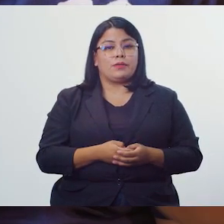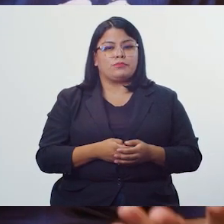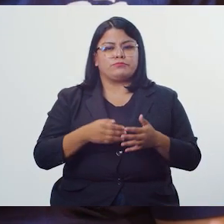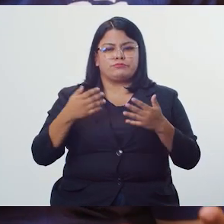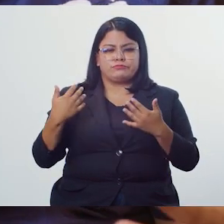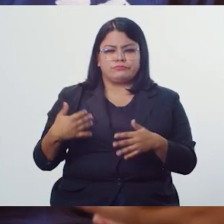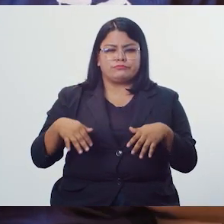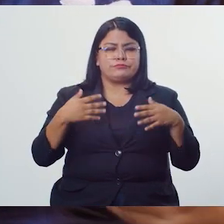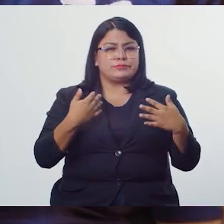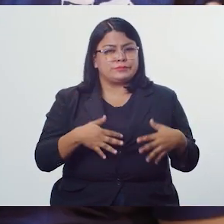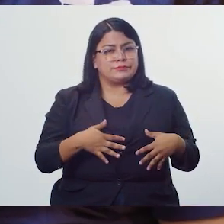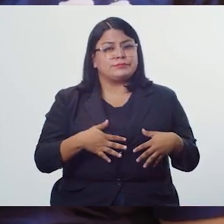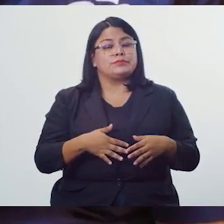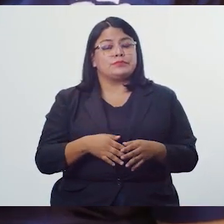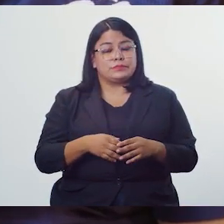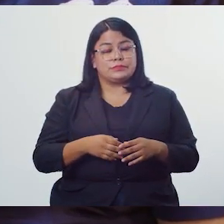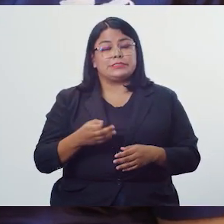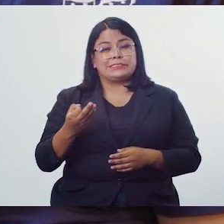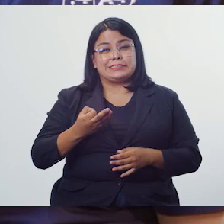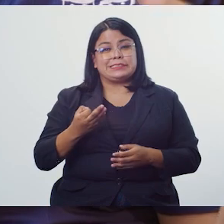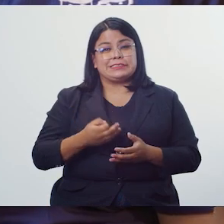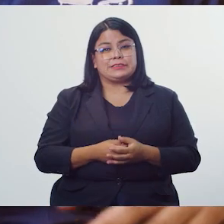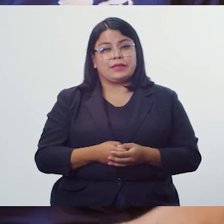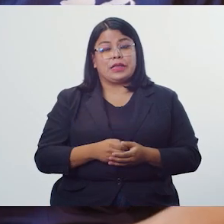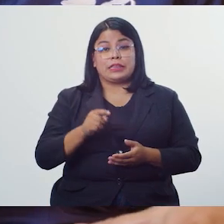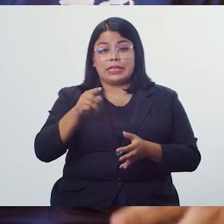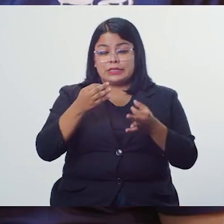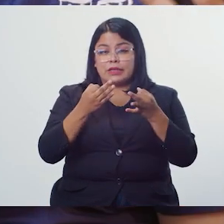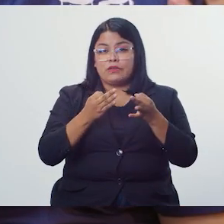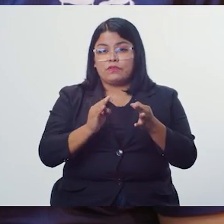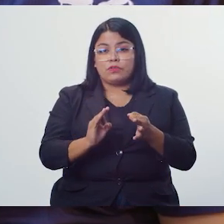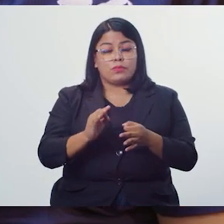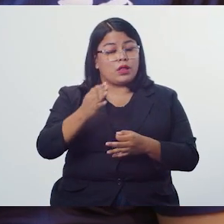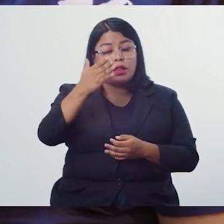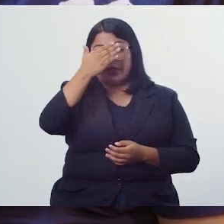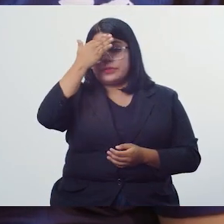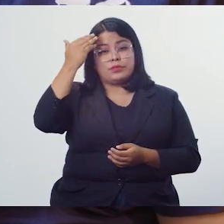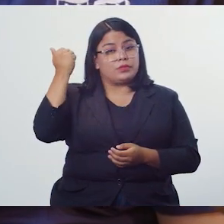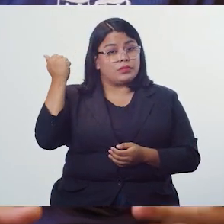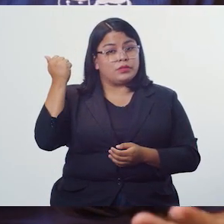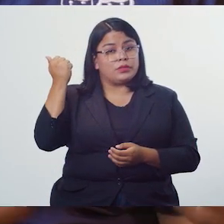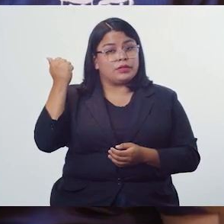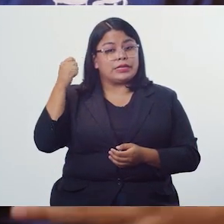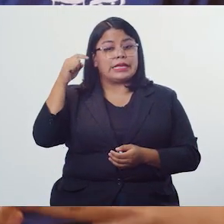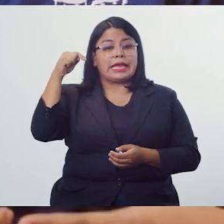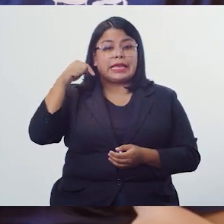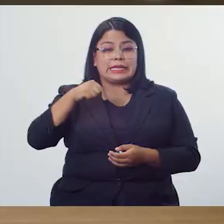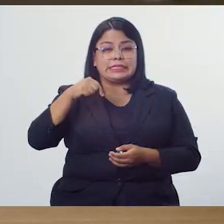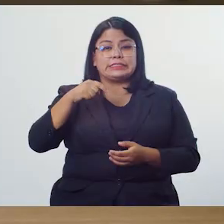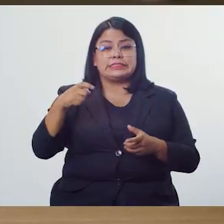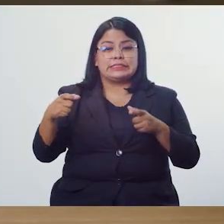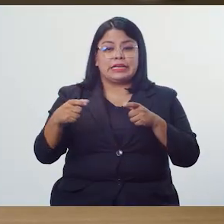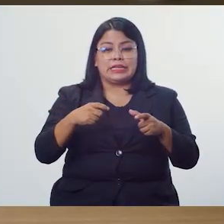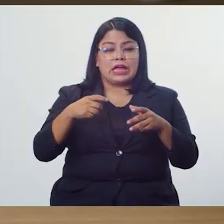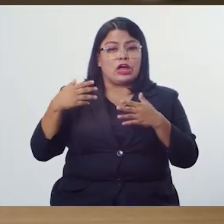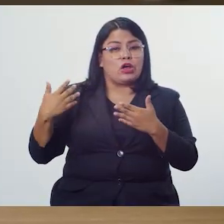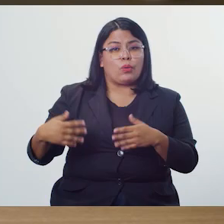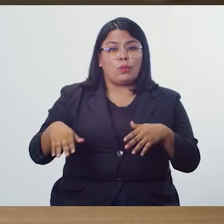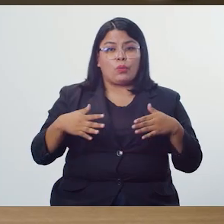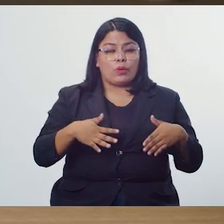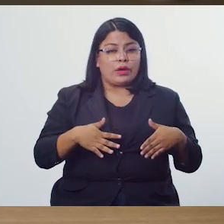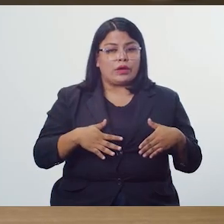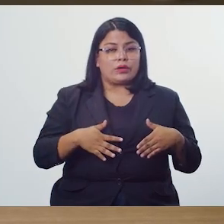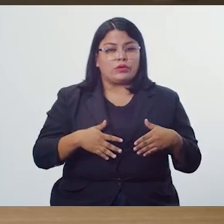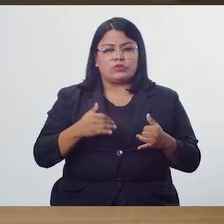las interacciones a través del juego. Es así que no podemos olvidar que esta etapa del juego no culmina en